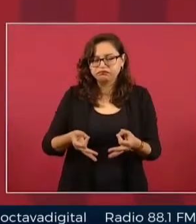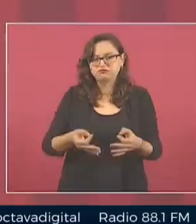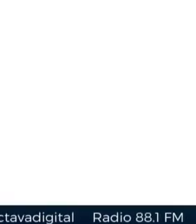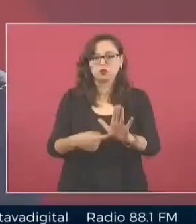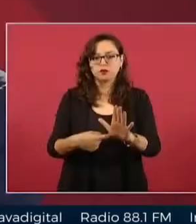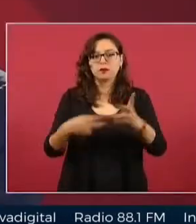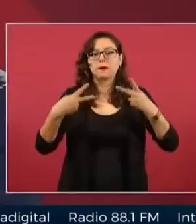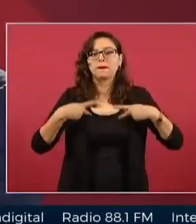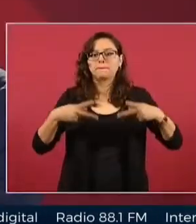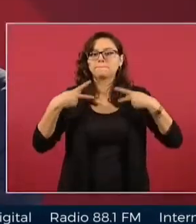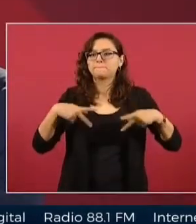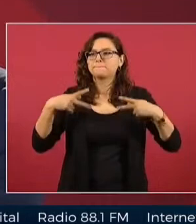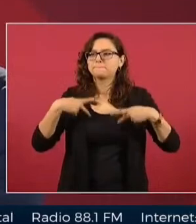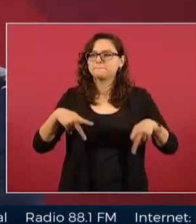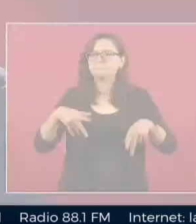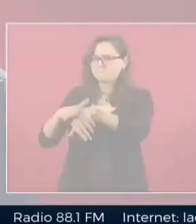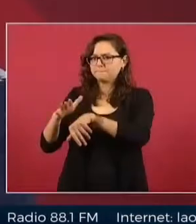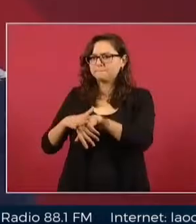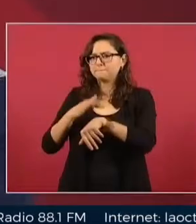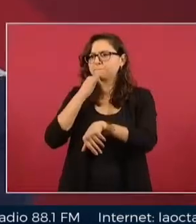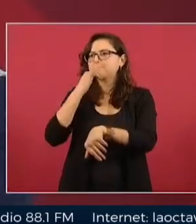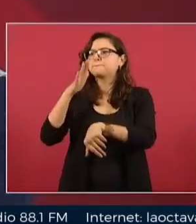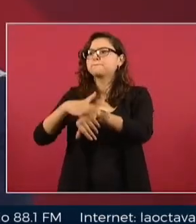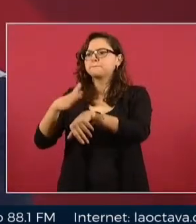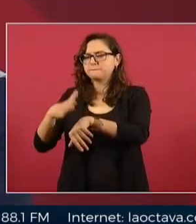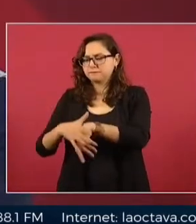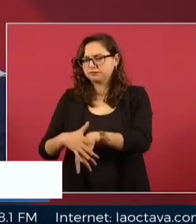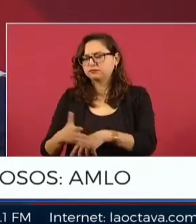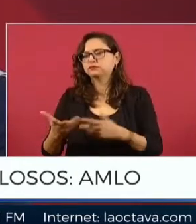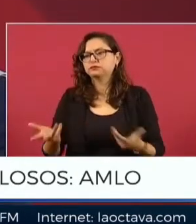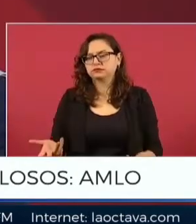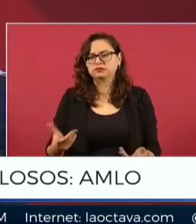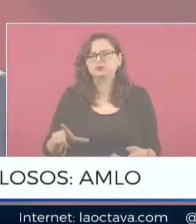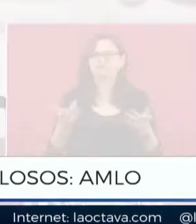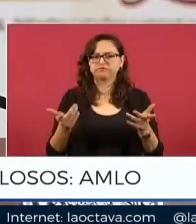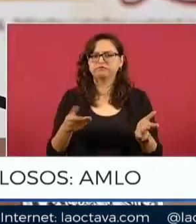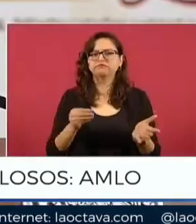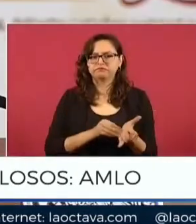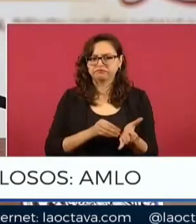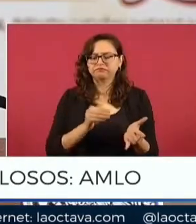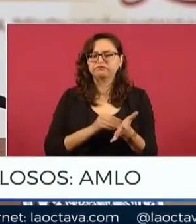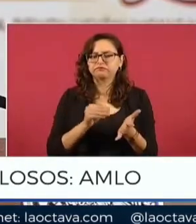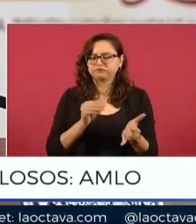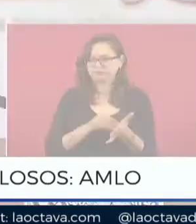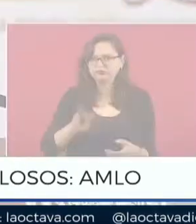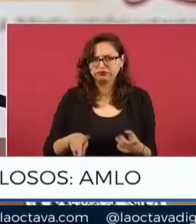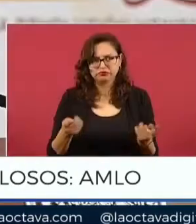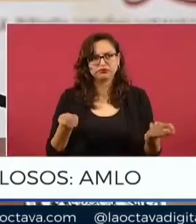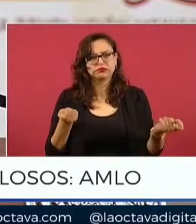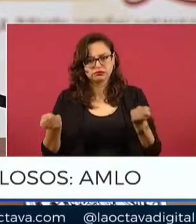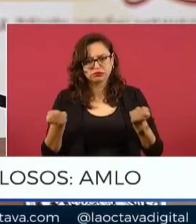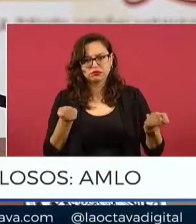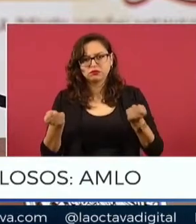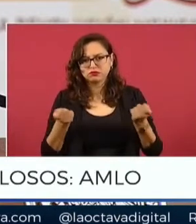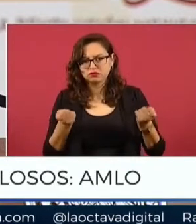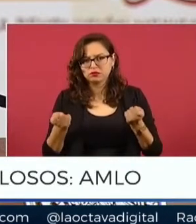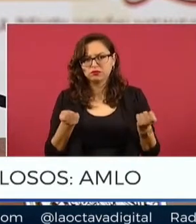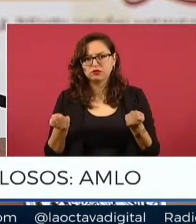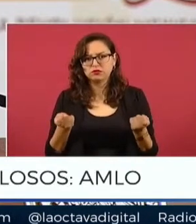estén tranquilos que hay gobernabilidad hay estabilidad y al mismo tiempo hay